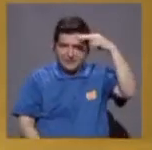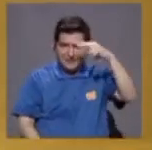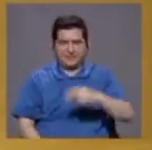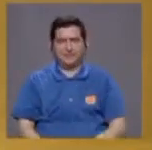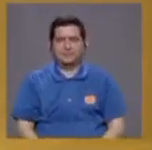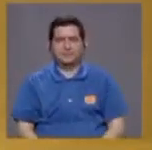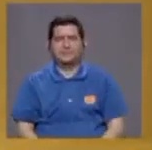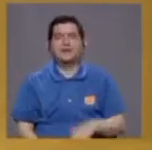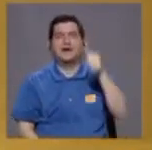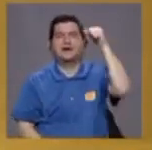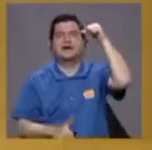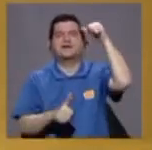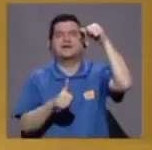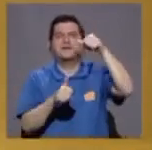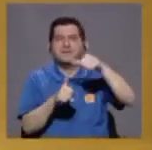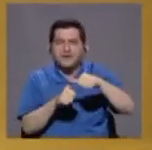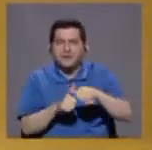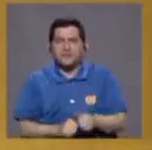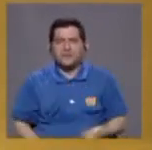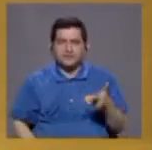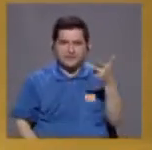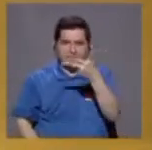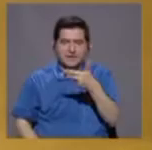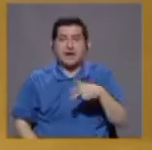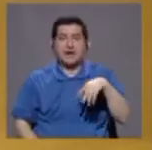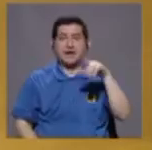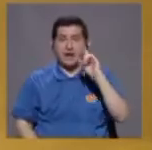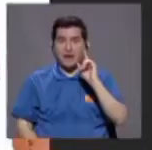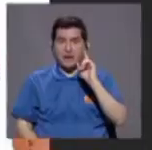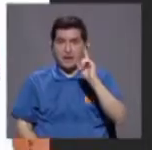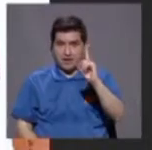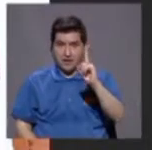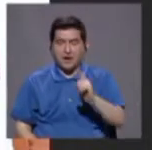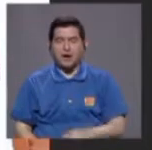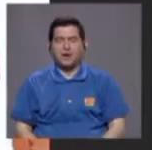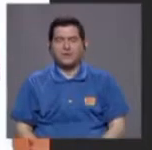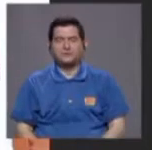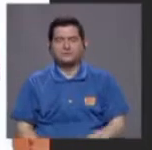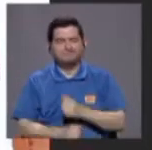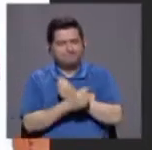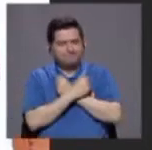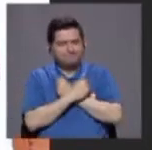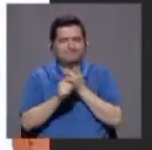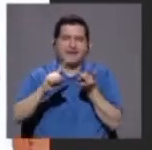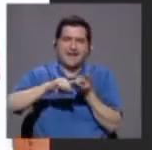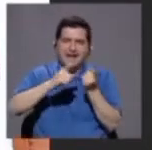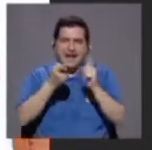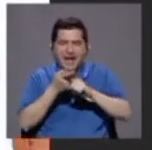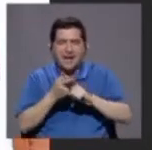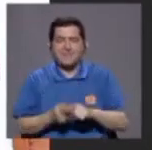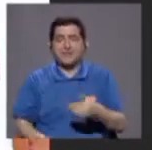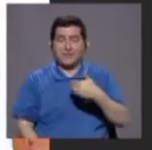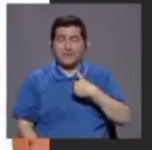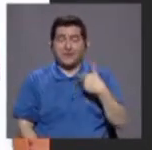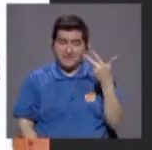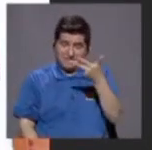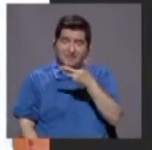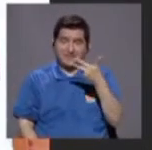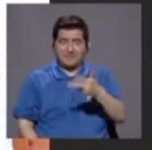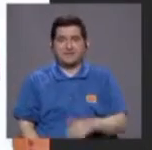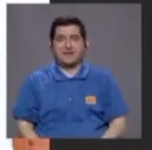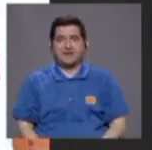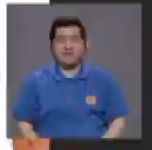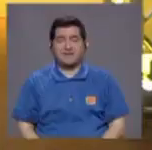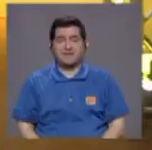para recordar a un queridísimo amigo de los tres que